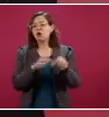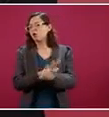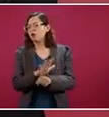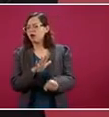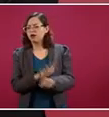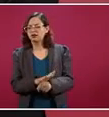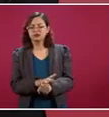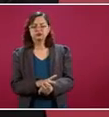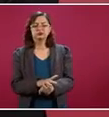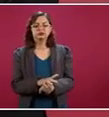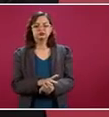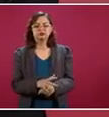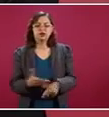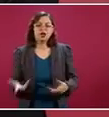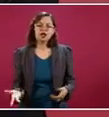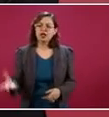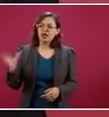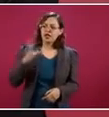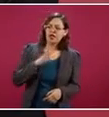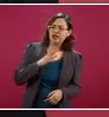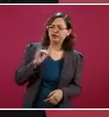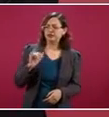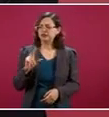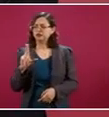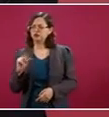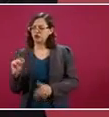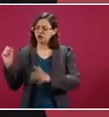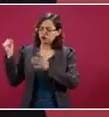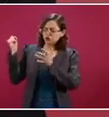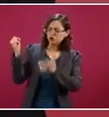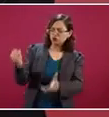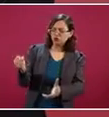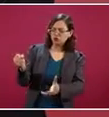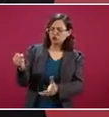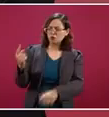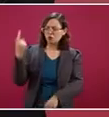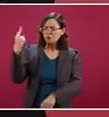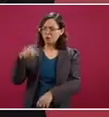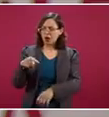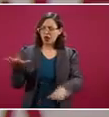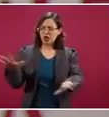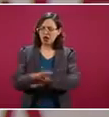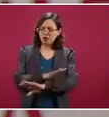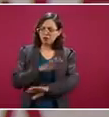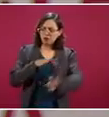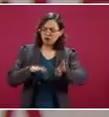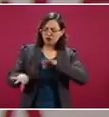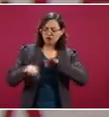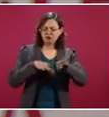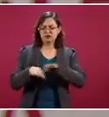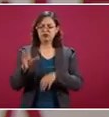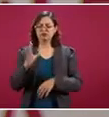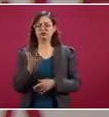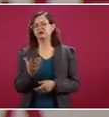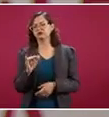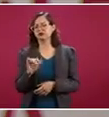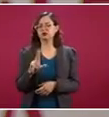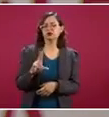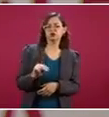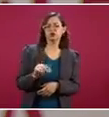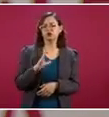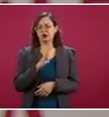respecto a si iba a haber o no recursos suficientes para implementar la denominada reforma laboral.